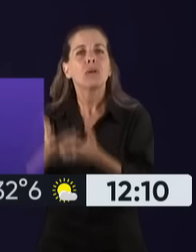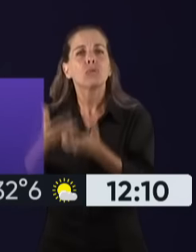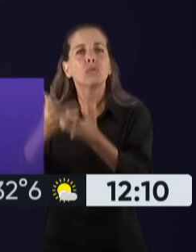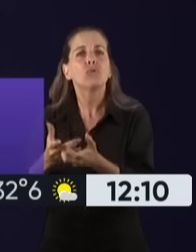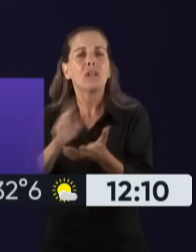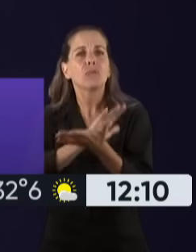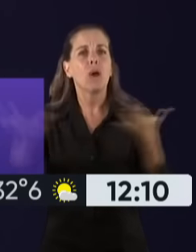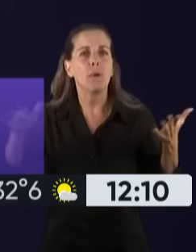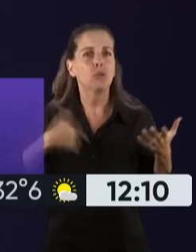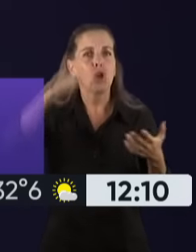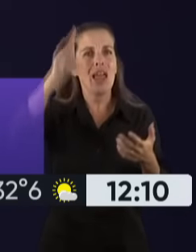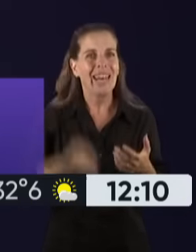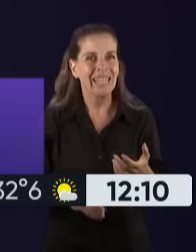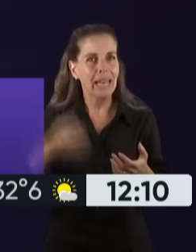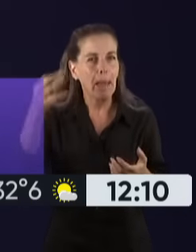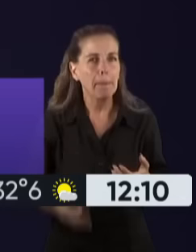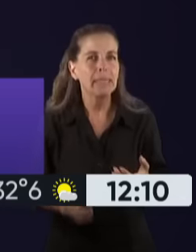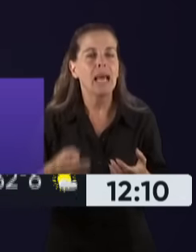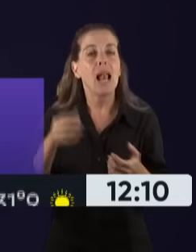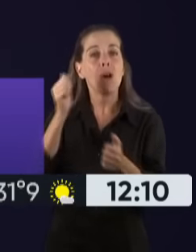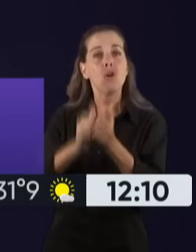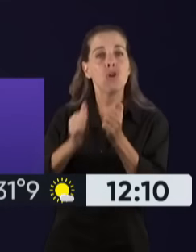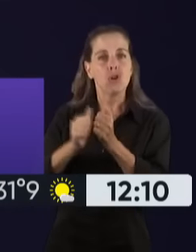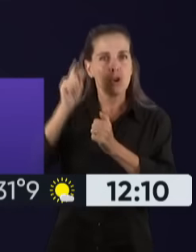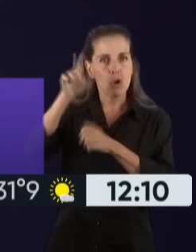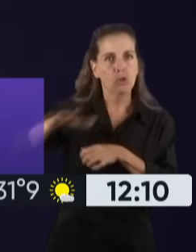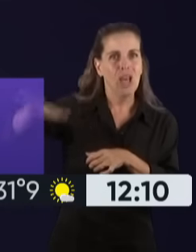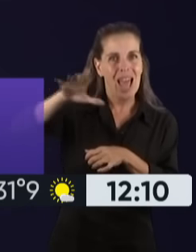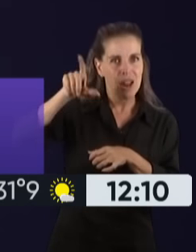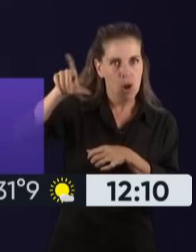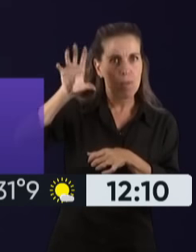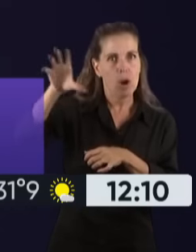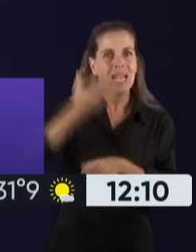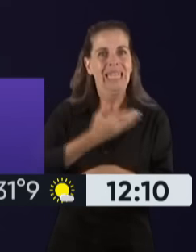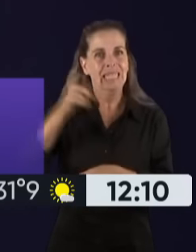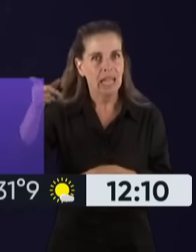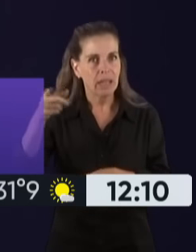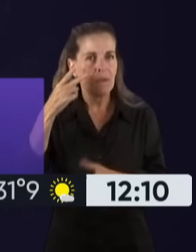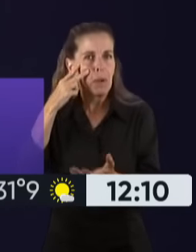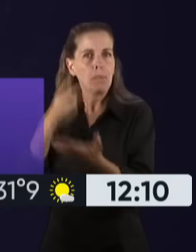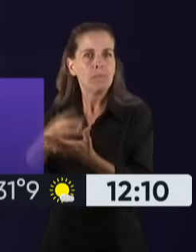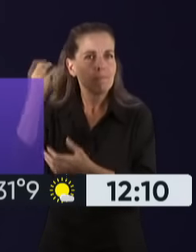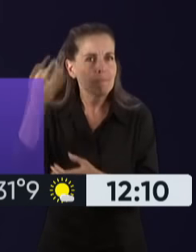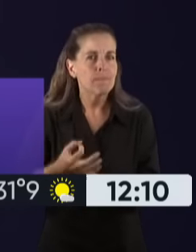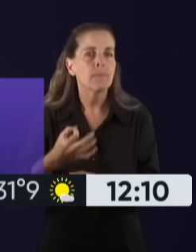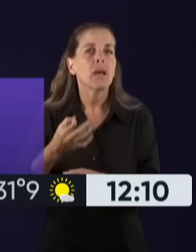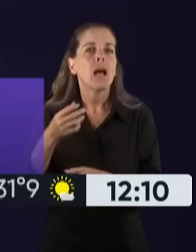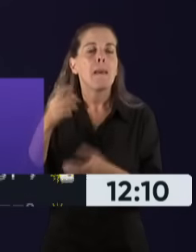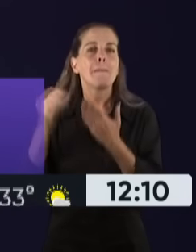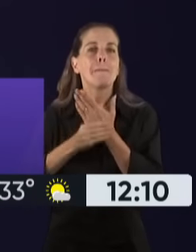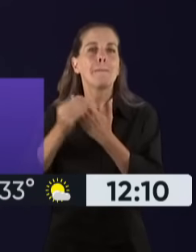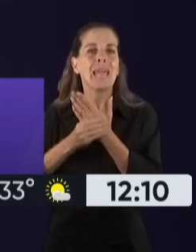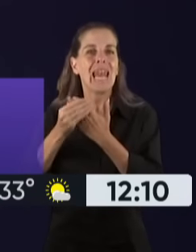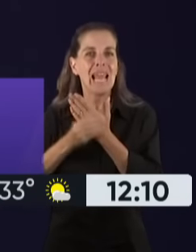todo el país y en especial en la ciudad de Rosario y un gran reconocimiento al ministro